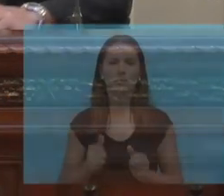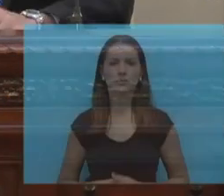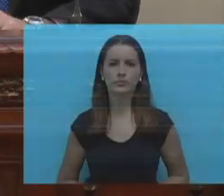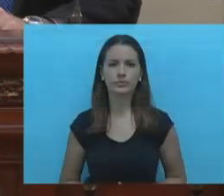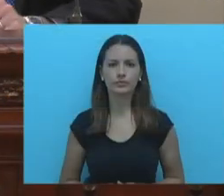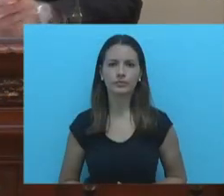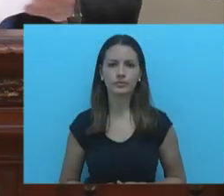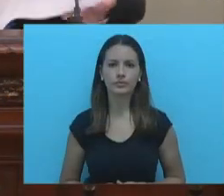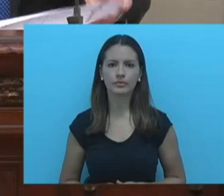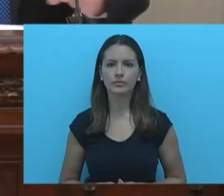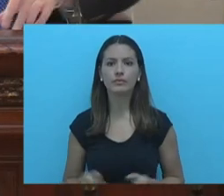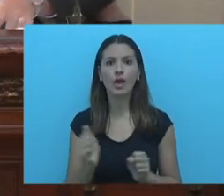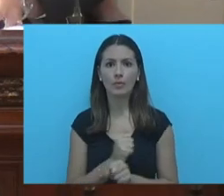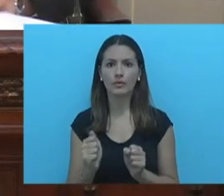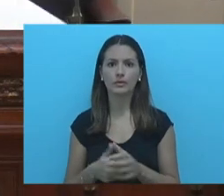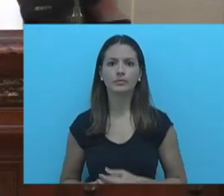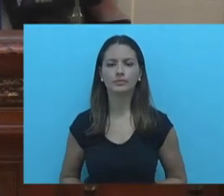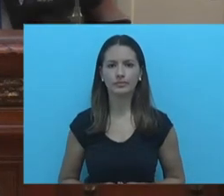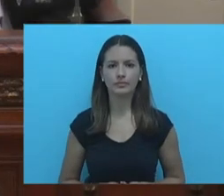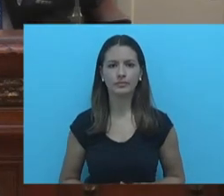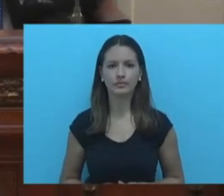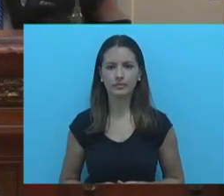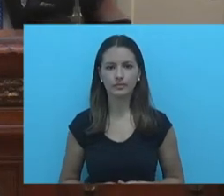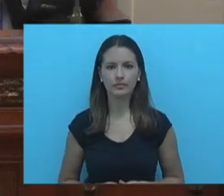aprobada. Aprobada.